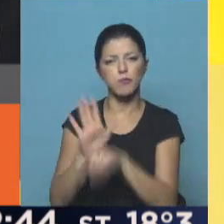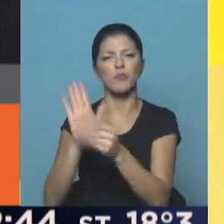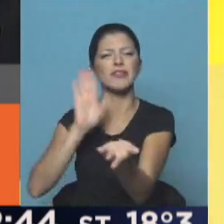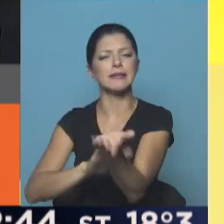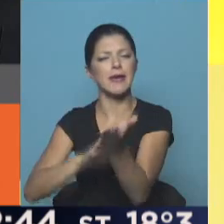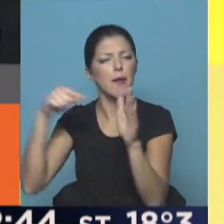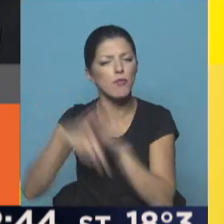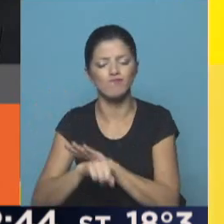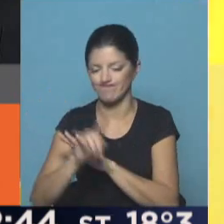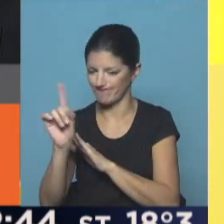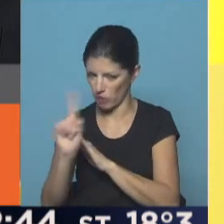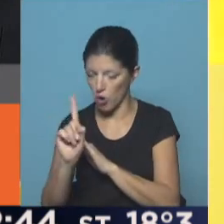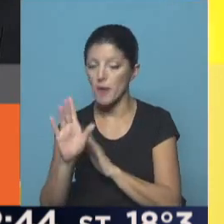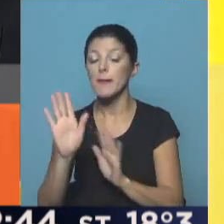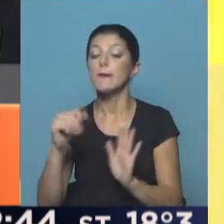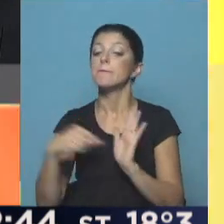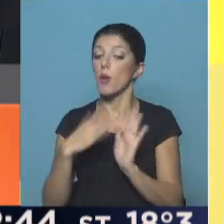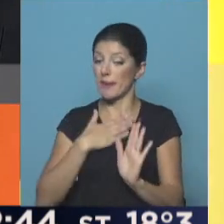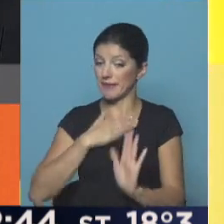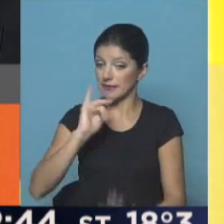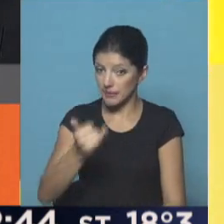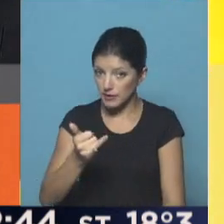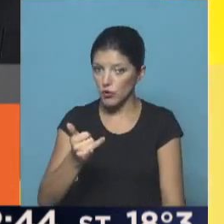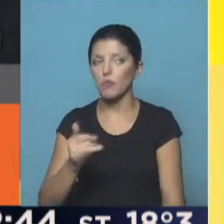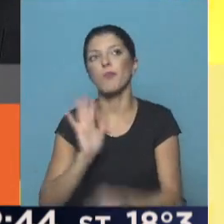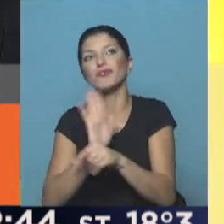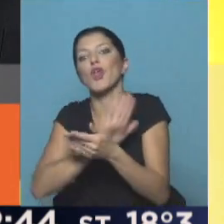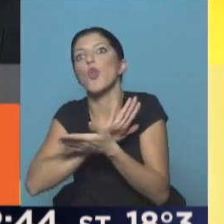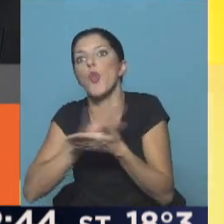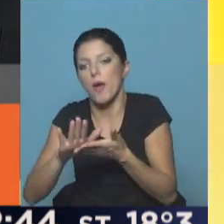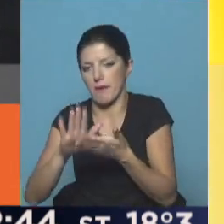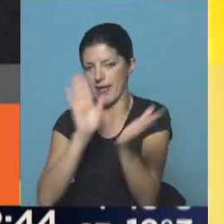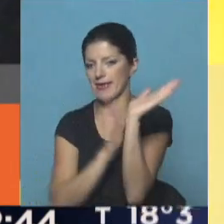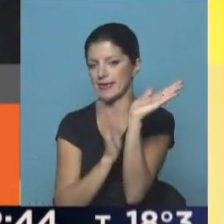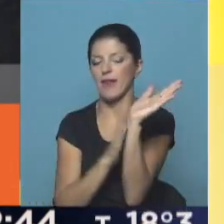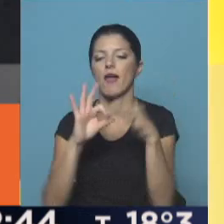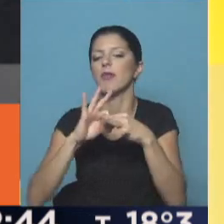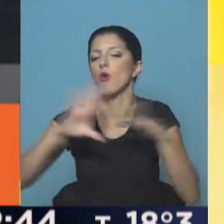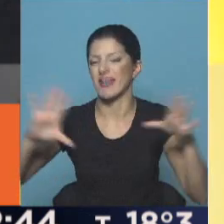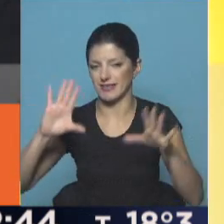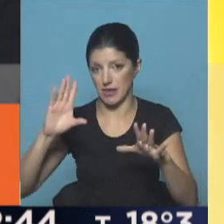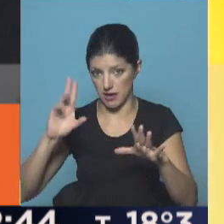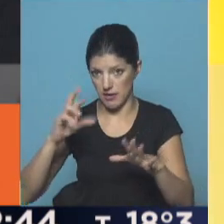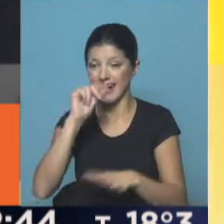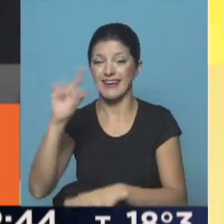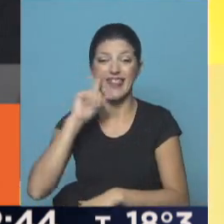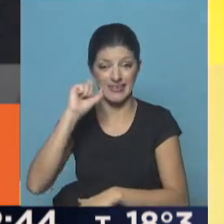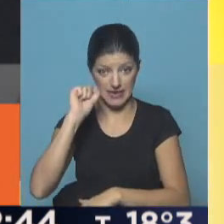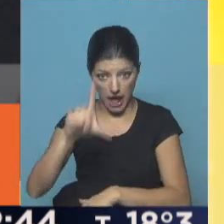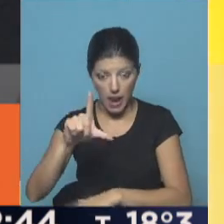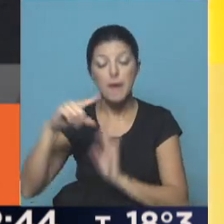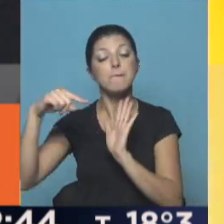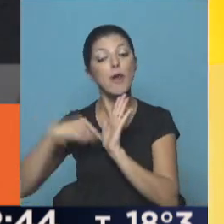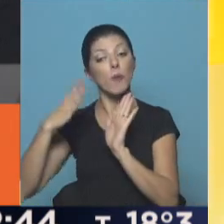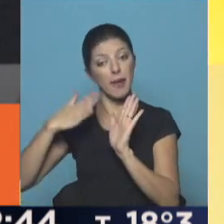me parece que tiene componentes de una nueva izquierda democrático-radical, pero que pertenece, por lo menos a mi entender, a la